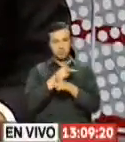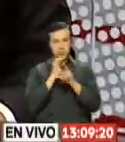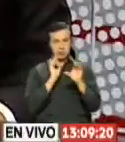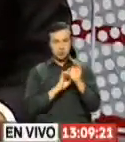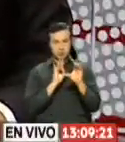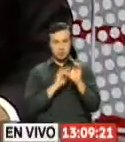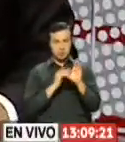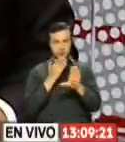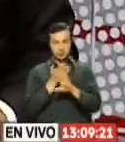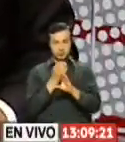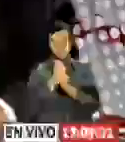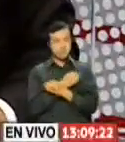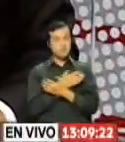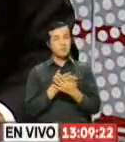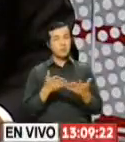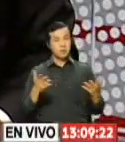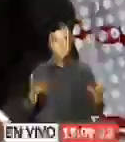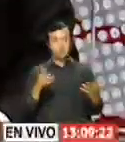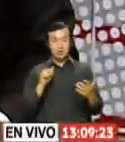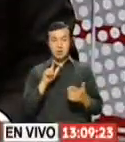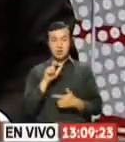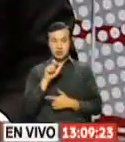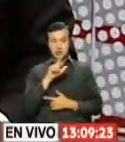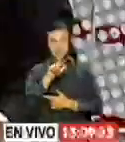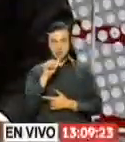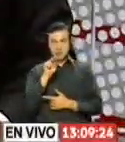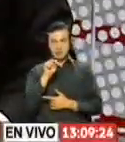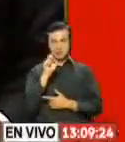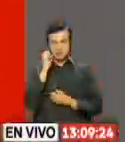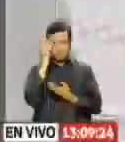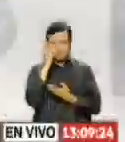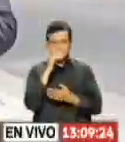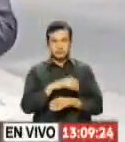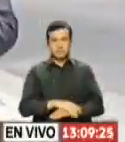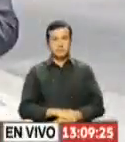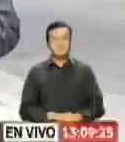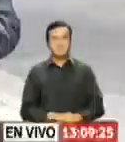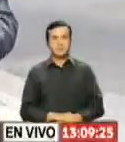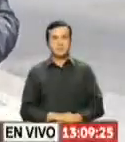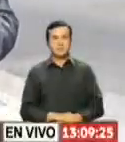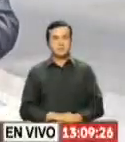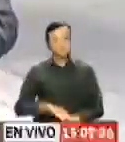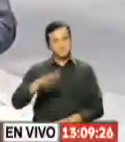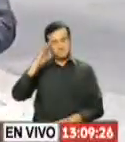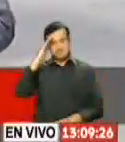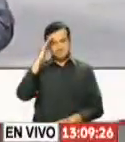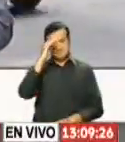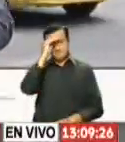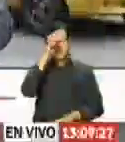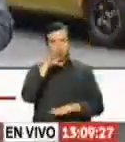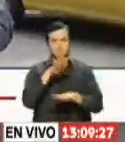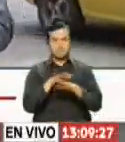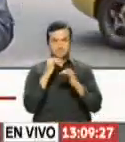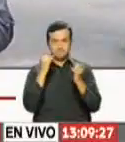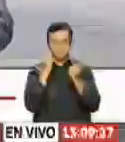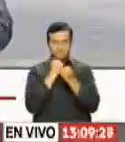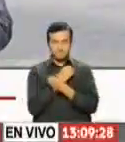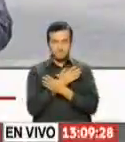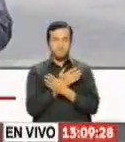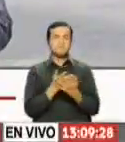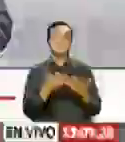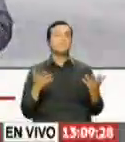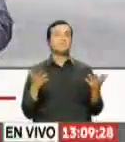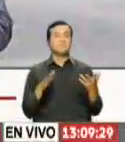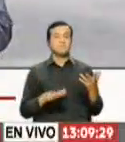Participación Ciudadana Transitorio. Alex Danos con el informe. Hola, ¿qué tal? Muy buenas tardes. Levantamos esta señal